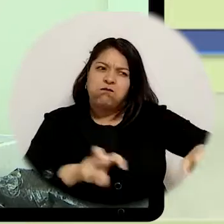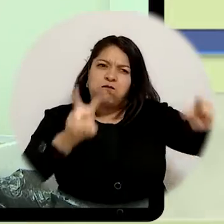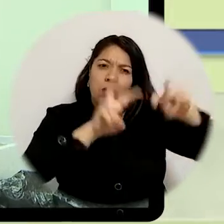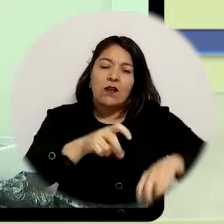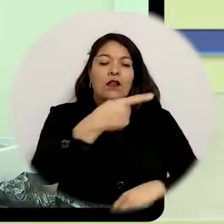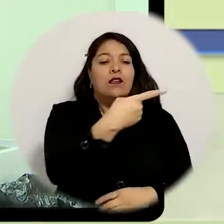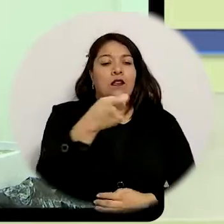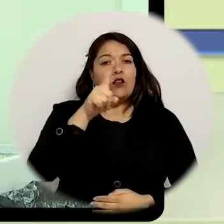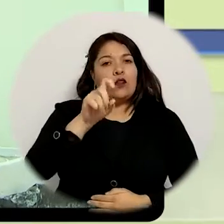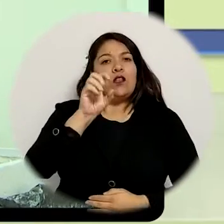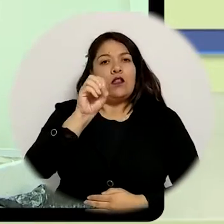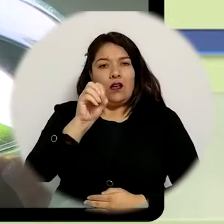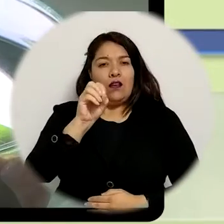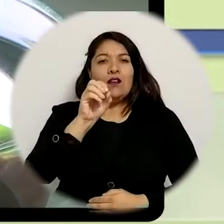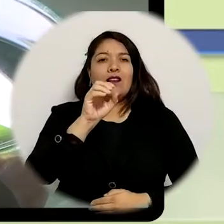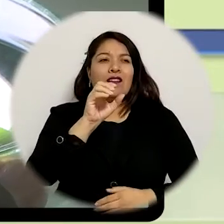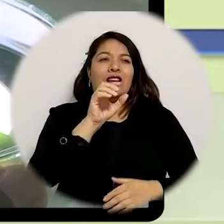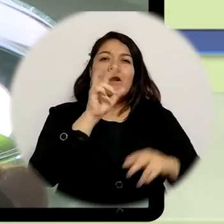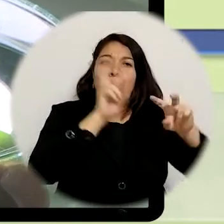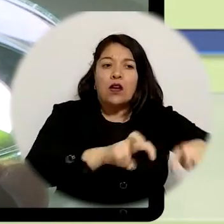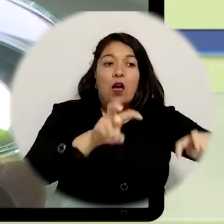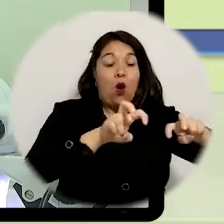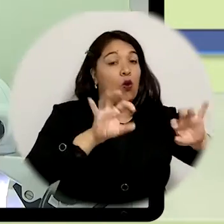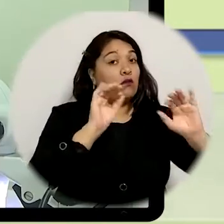Hoy tenemos 161 investigadores categorizados.